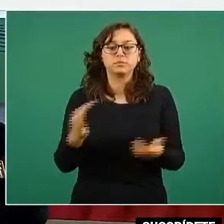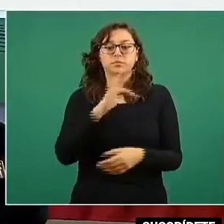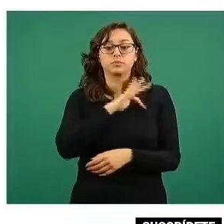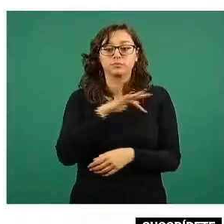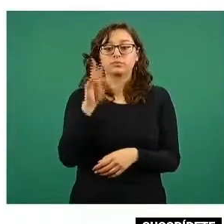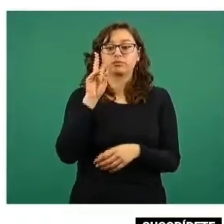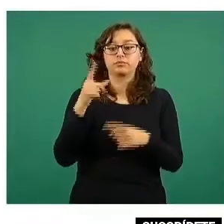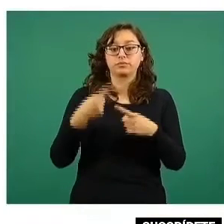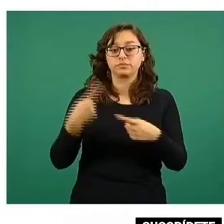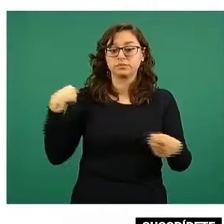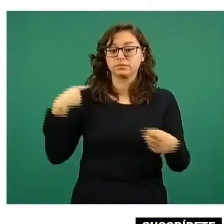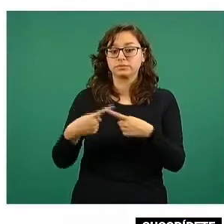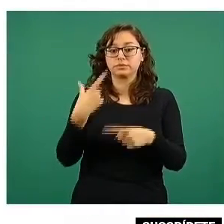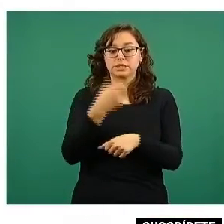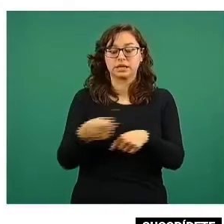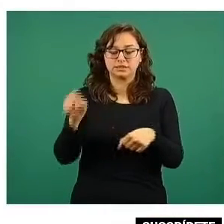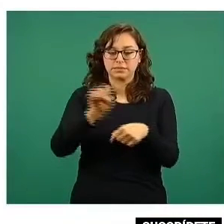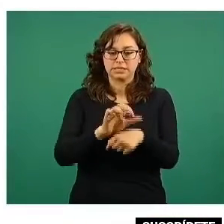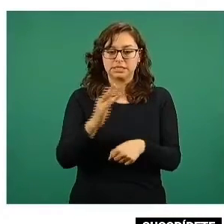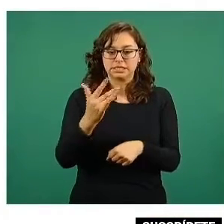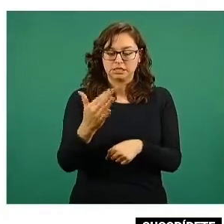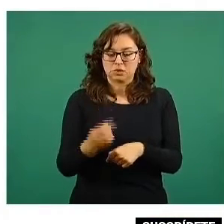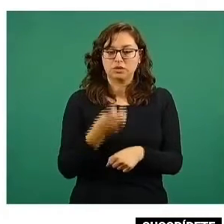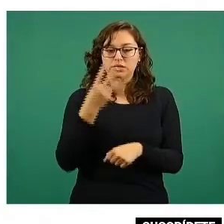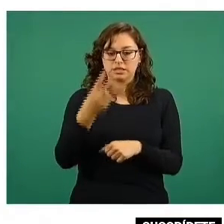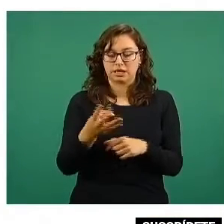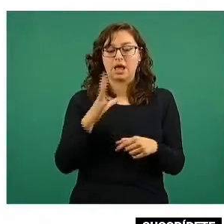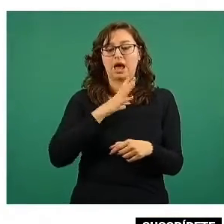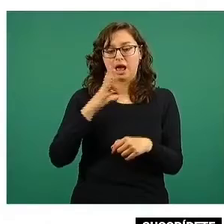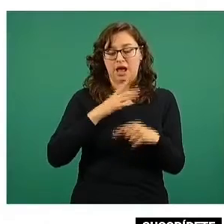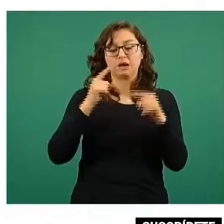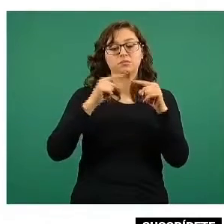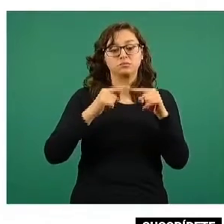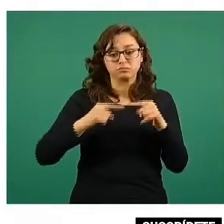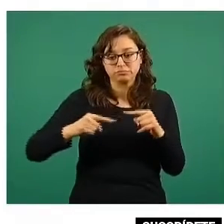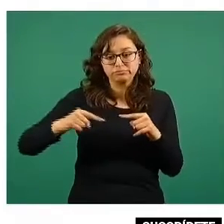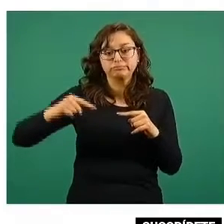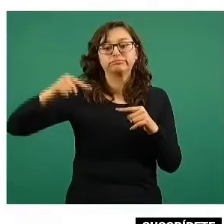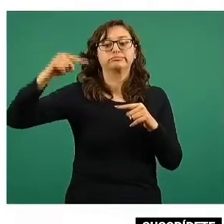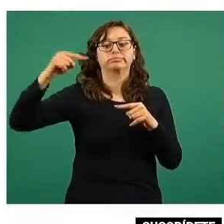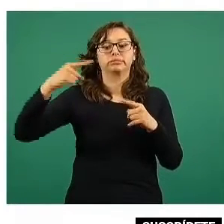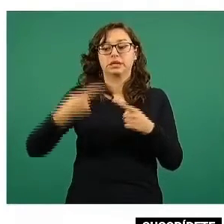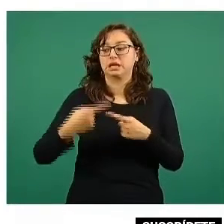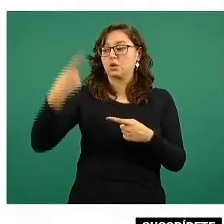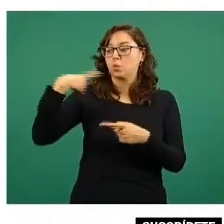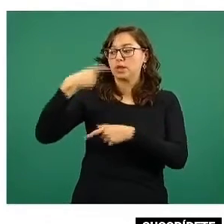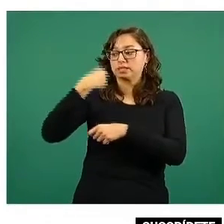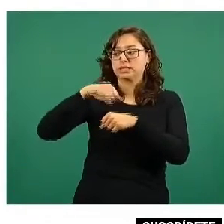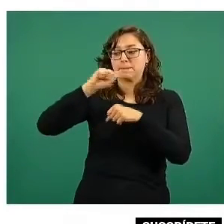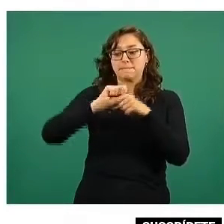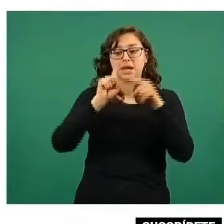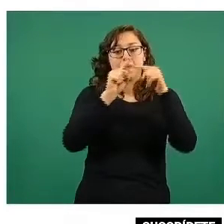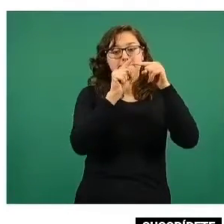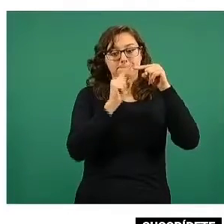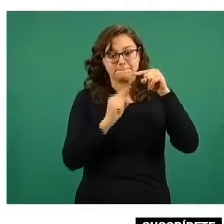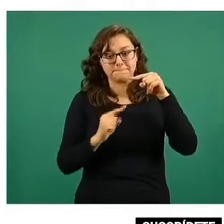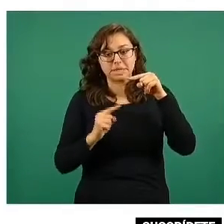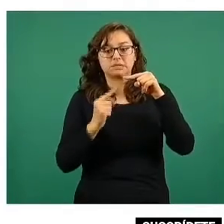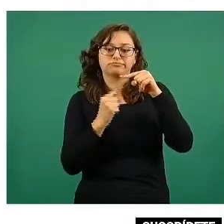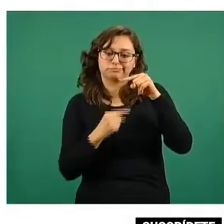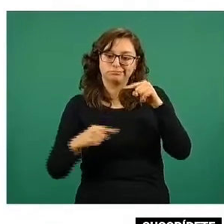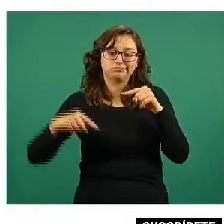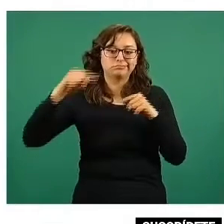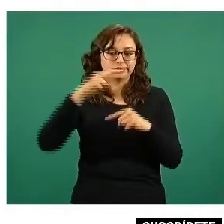observamos en la letalidad en relación a lo que habíamos cerrado la semana 52 el día sábado, con un incremento de 2